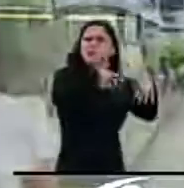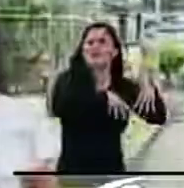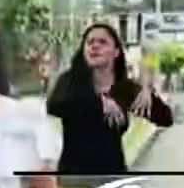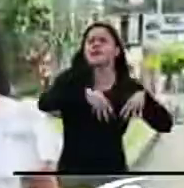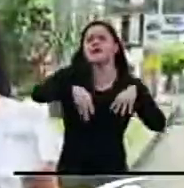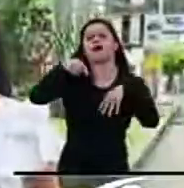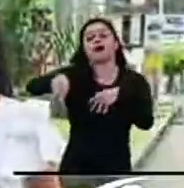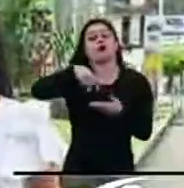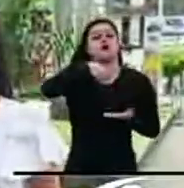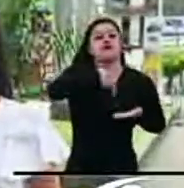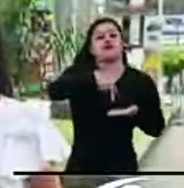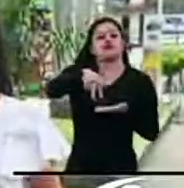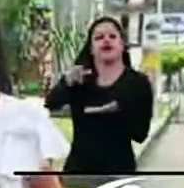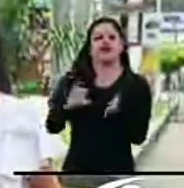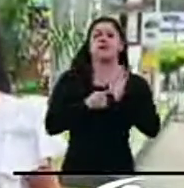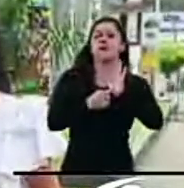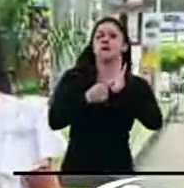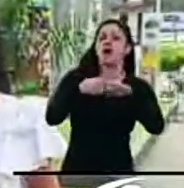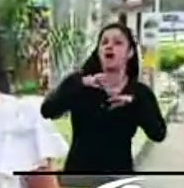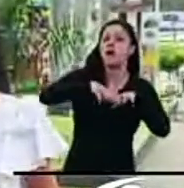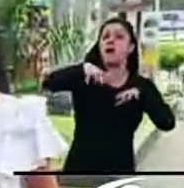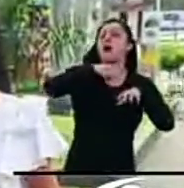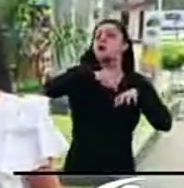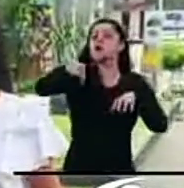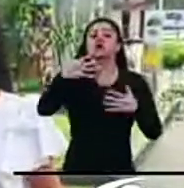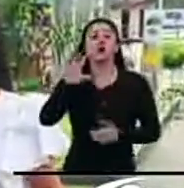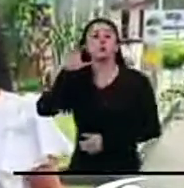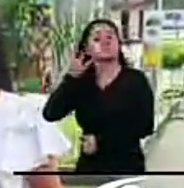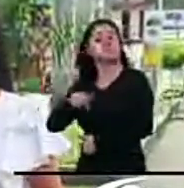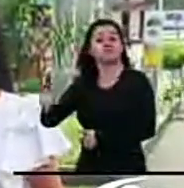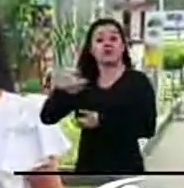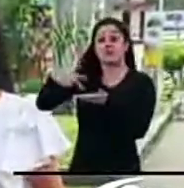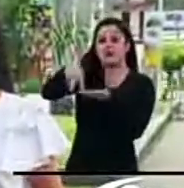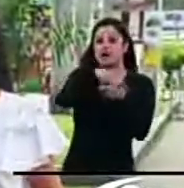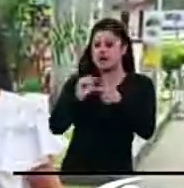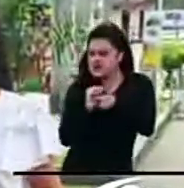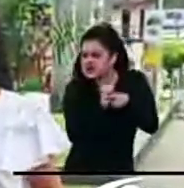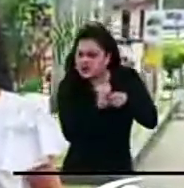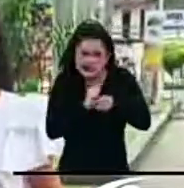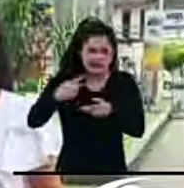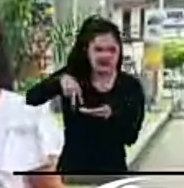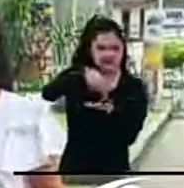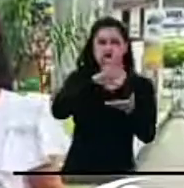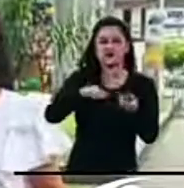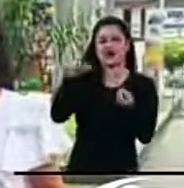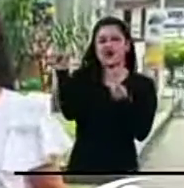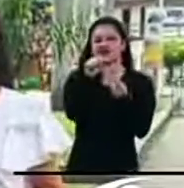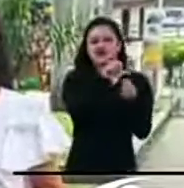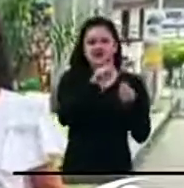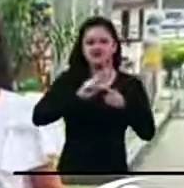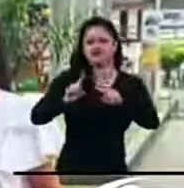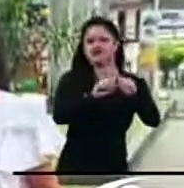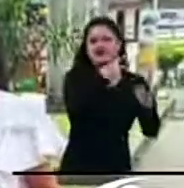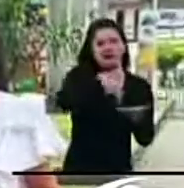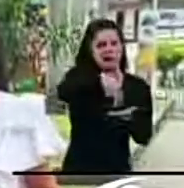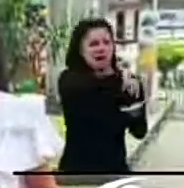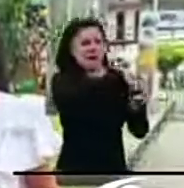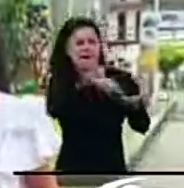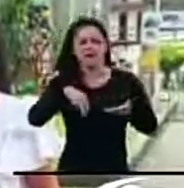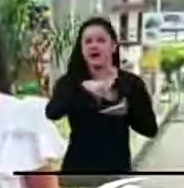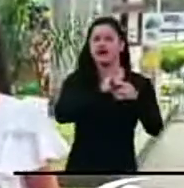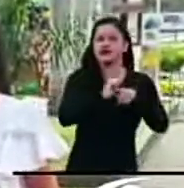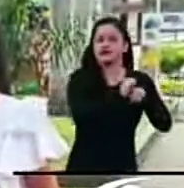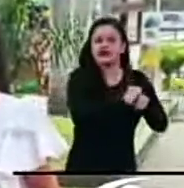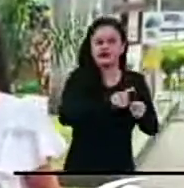Salsódromo, en lo que será, en los que desfilarán en este momento en la calle de la feria. Y también está mi compañera Cindy Rodríguez en el Parque Alameda, los puntos claves de